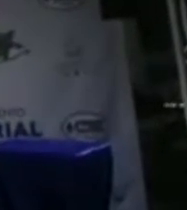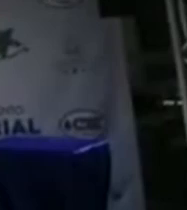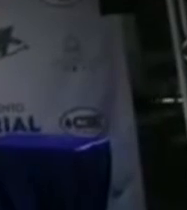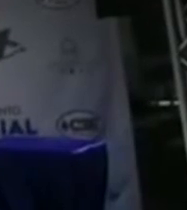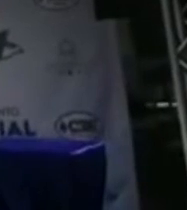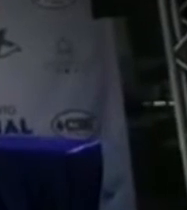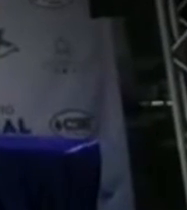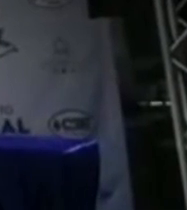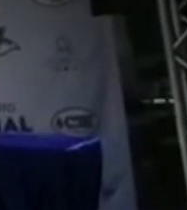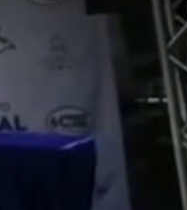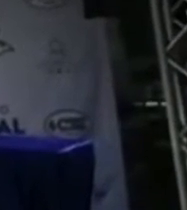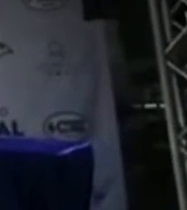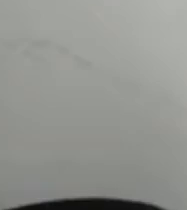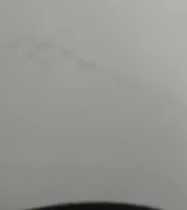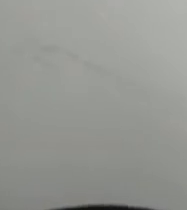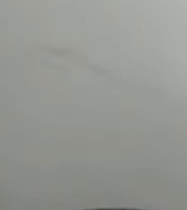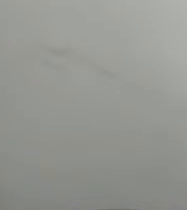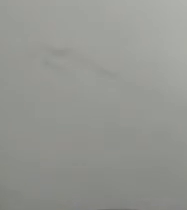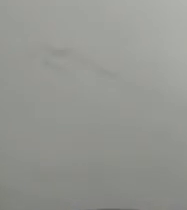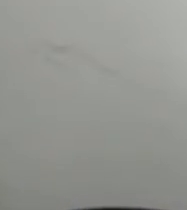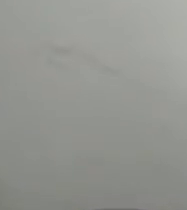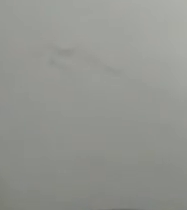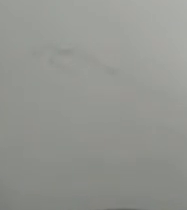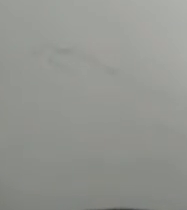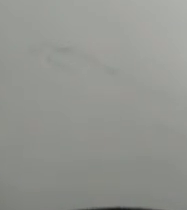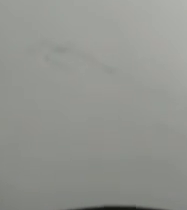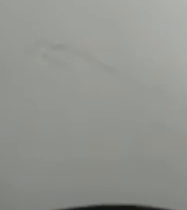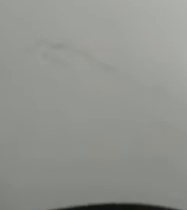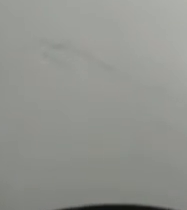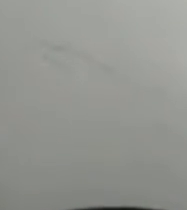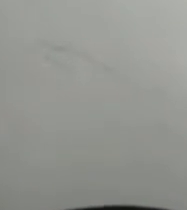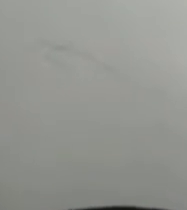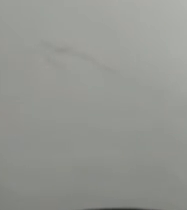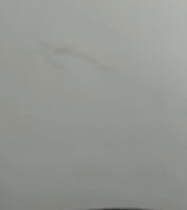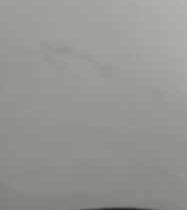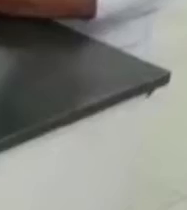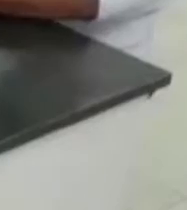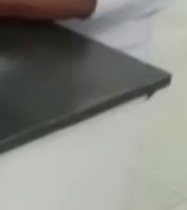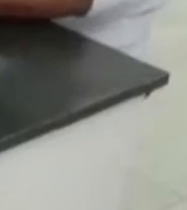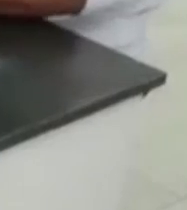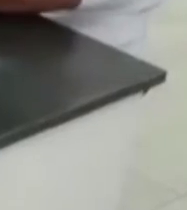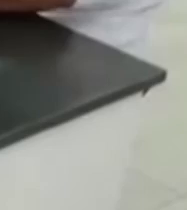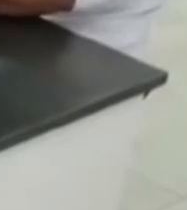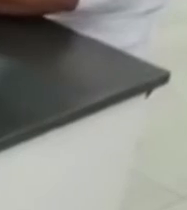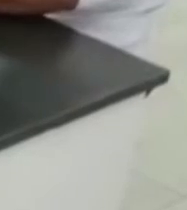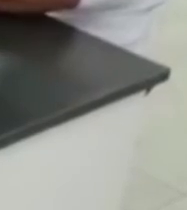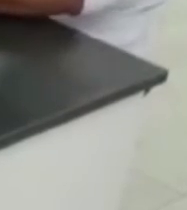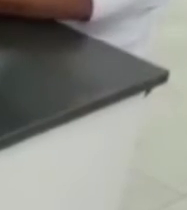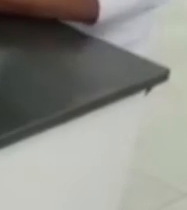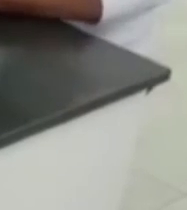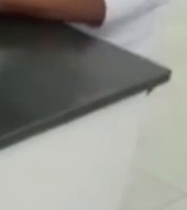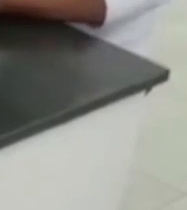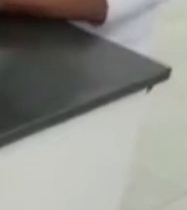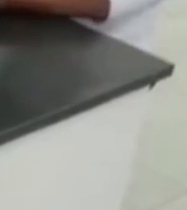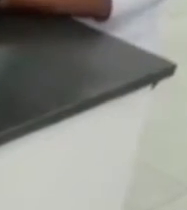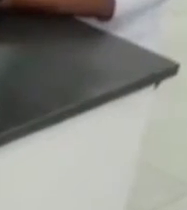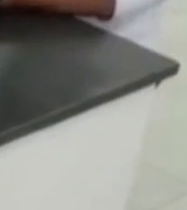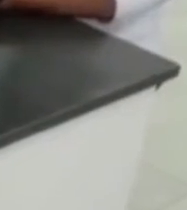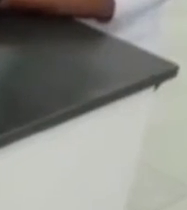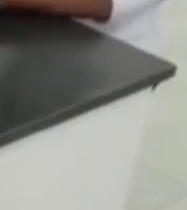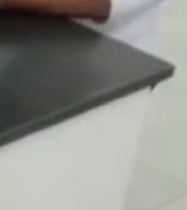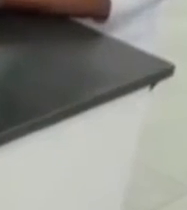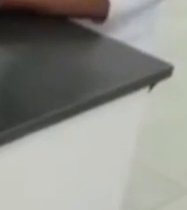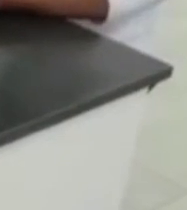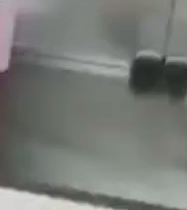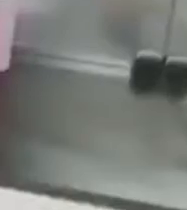las autoridades del gobierno mediante el servicio nacional de emprendimiento y pequeños negocios inauguraron el centro de crecimiento empresarial en